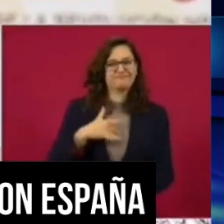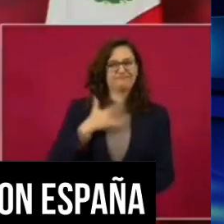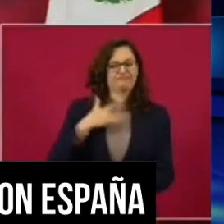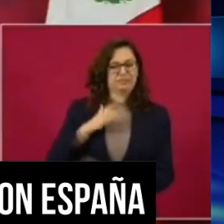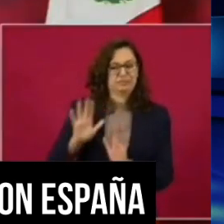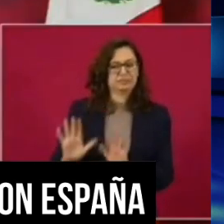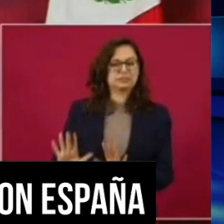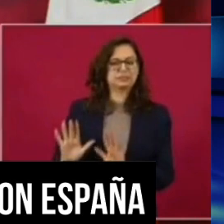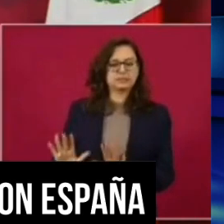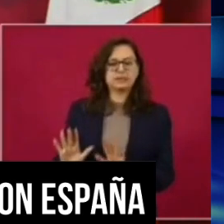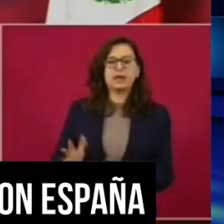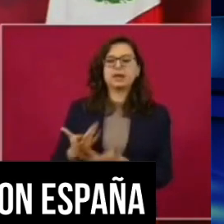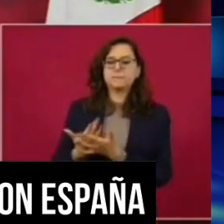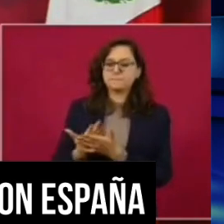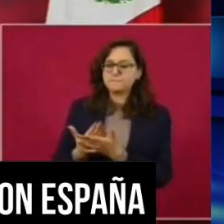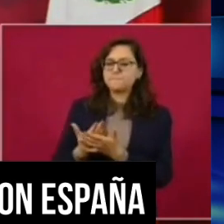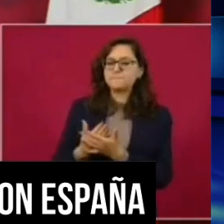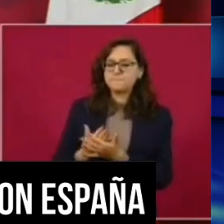para